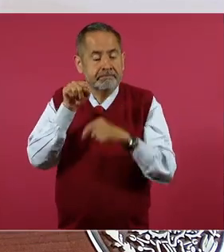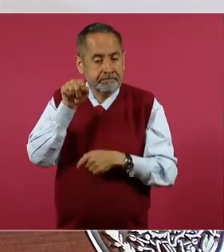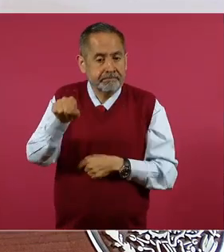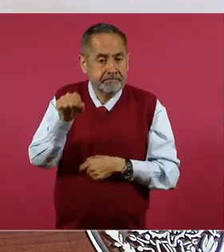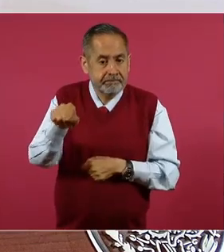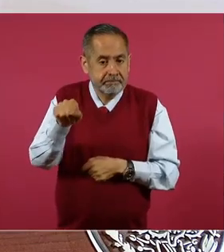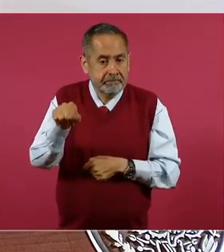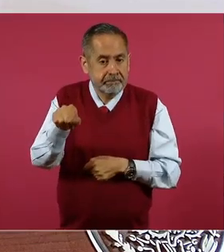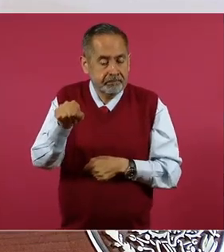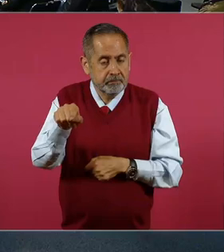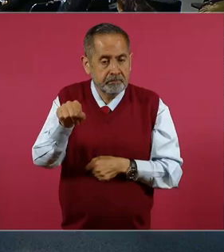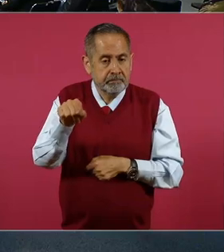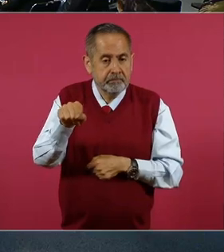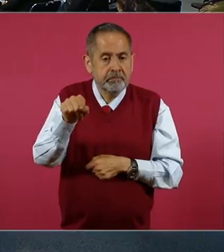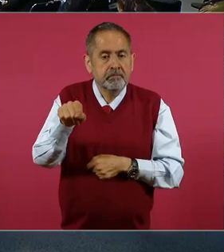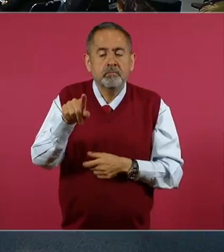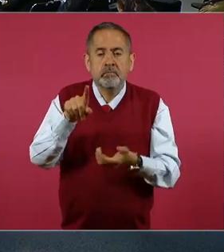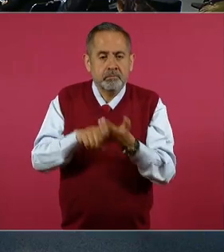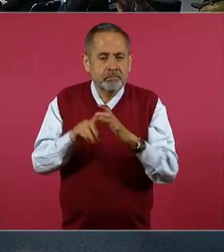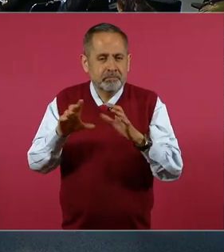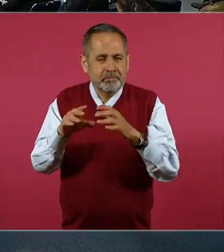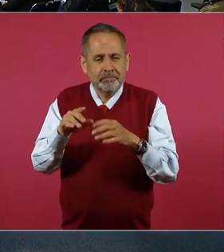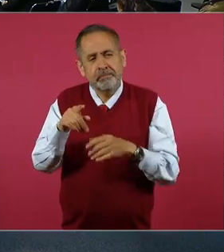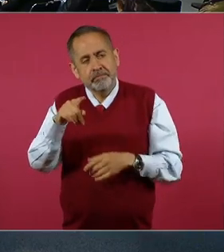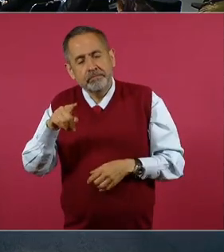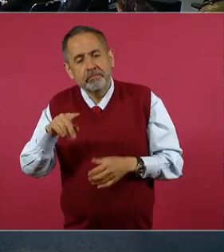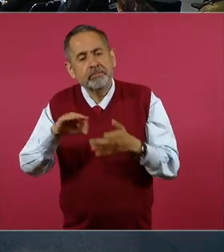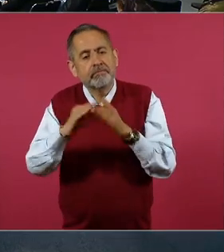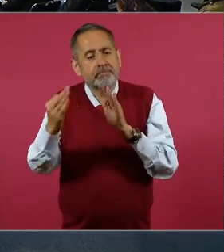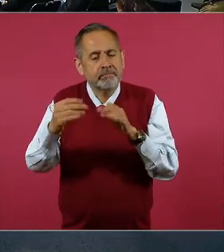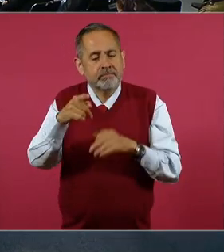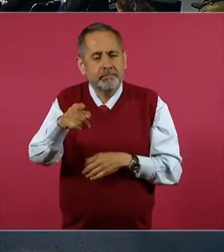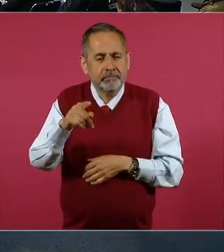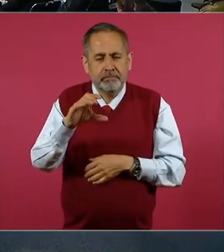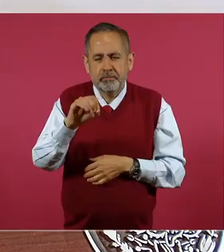donde está el departamento, en Copilco,